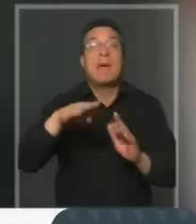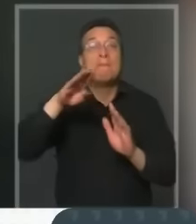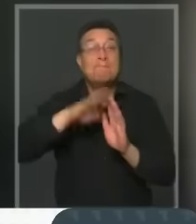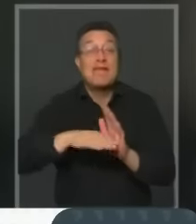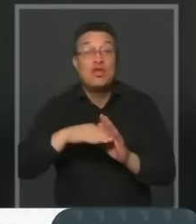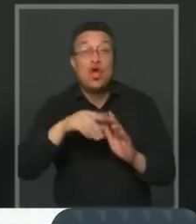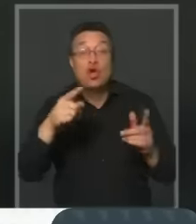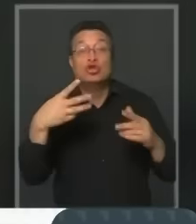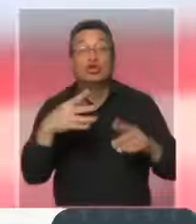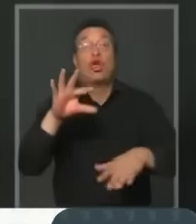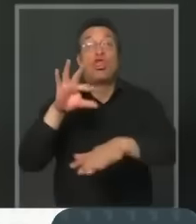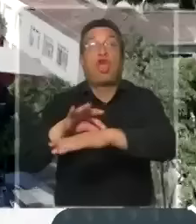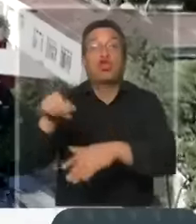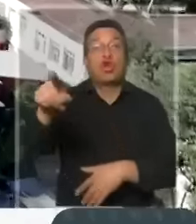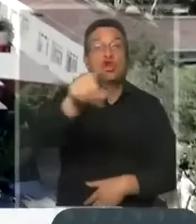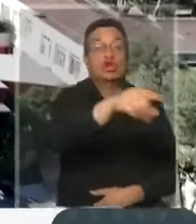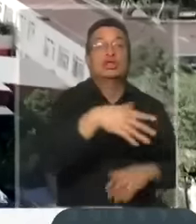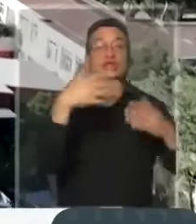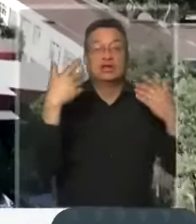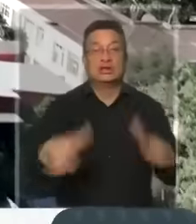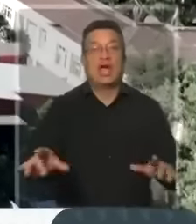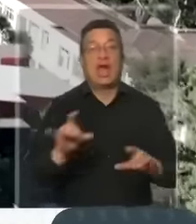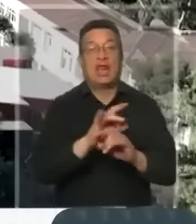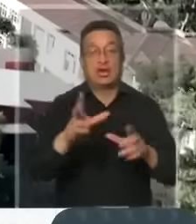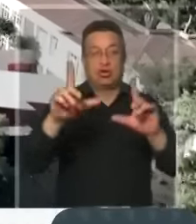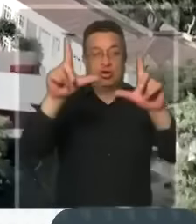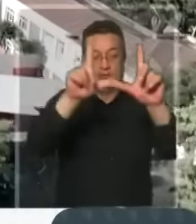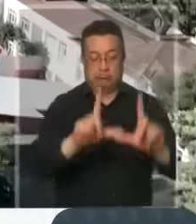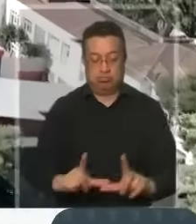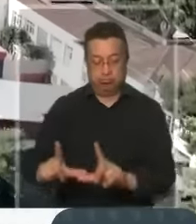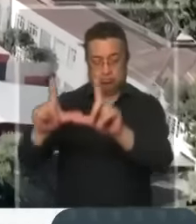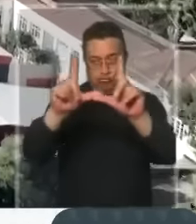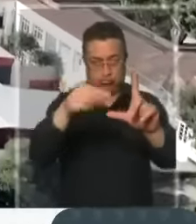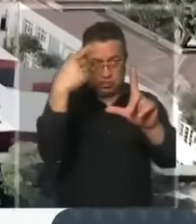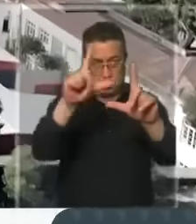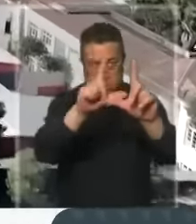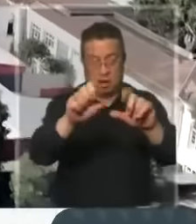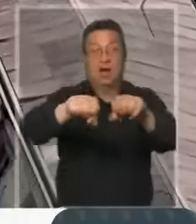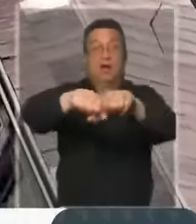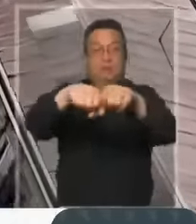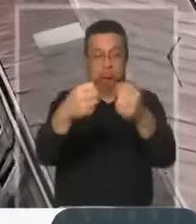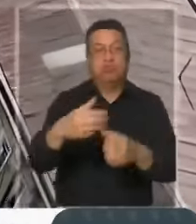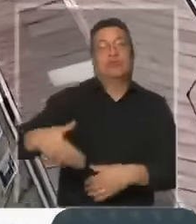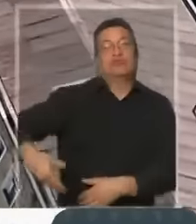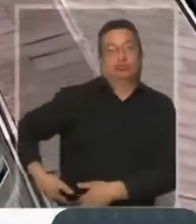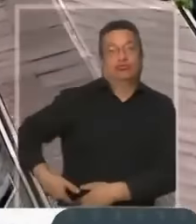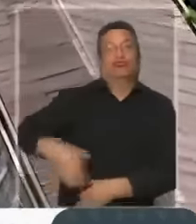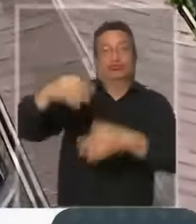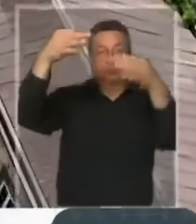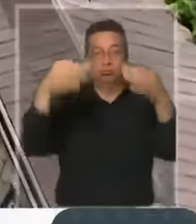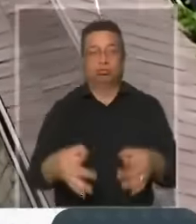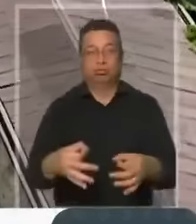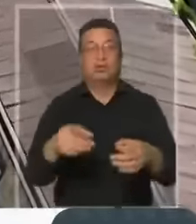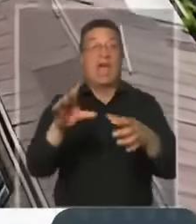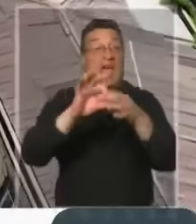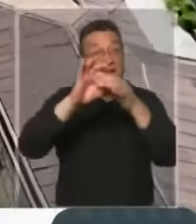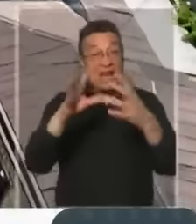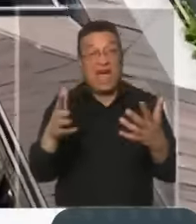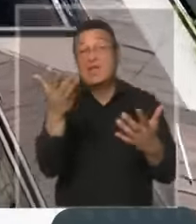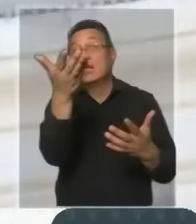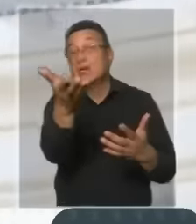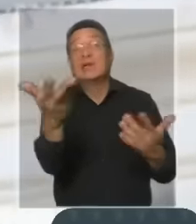recinto, los doctores ya contaban con una radiografía que confirmaba la fractura de cadera y también qué tan grave era el cuadro